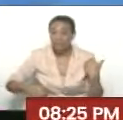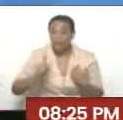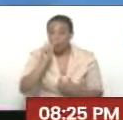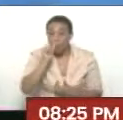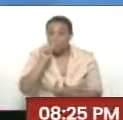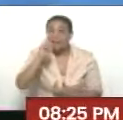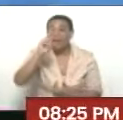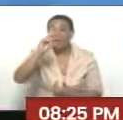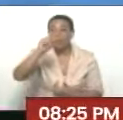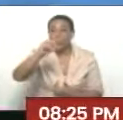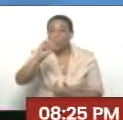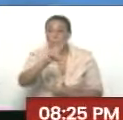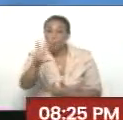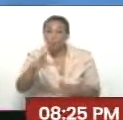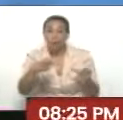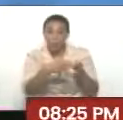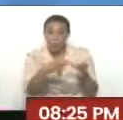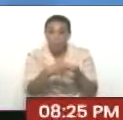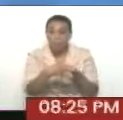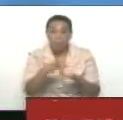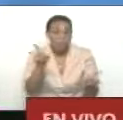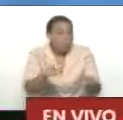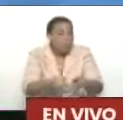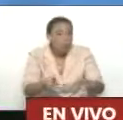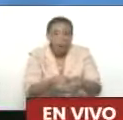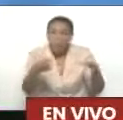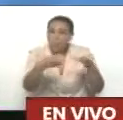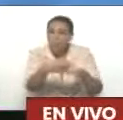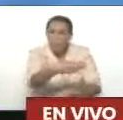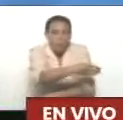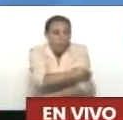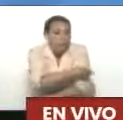precisamente un oligarca de los apellidos, Noboa es uno de los apellidos,